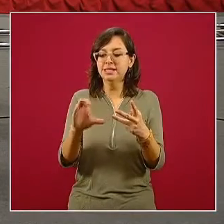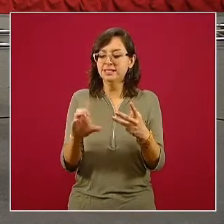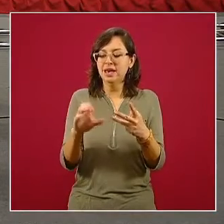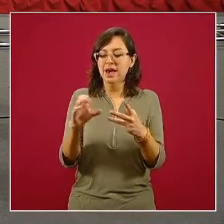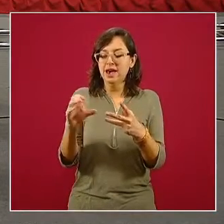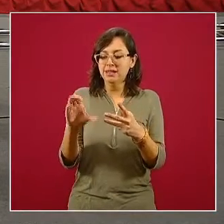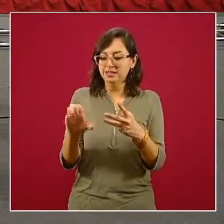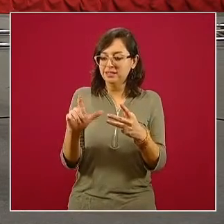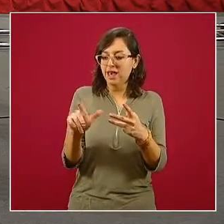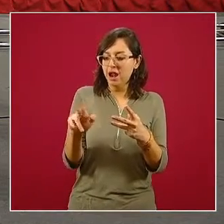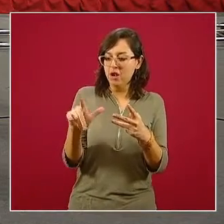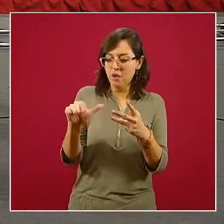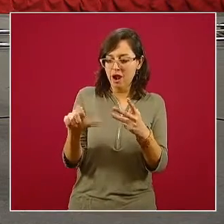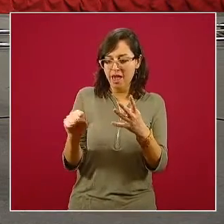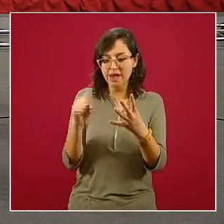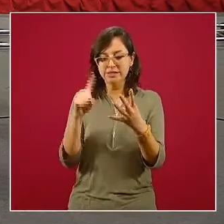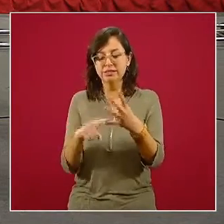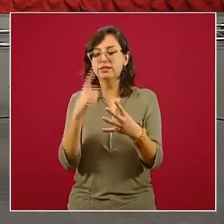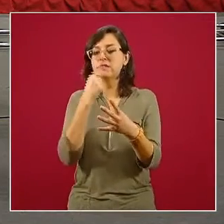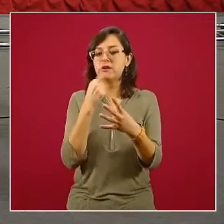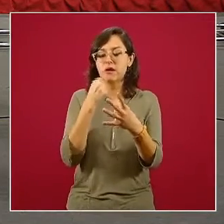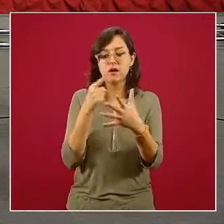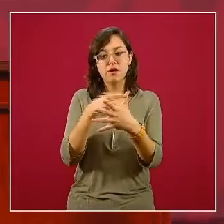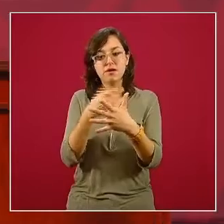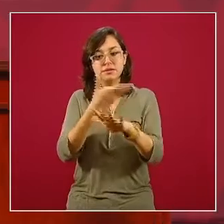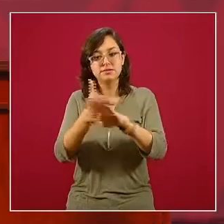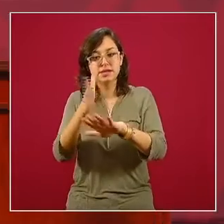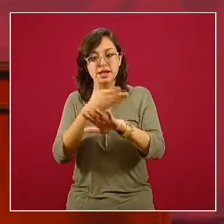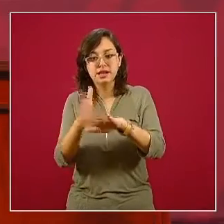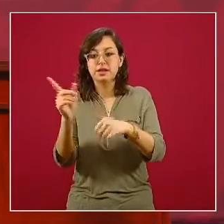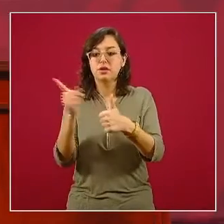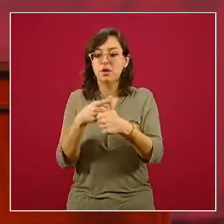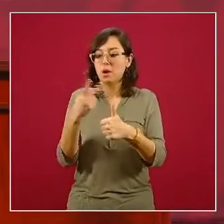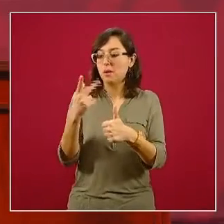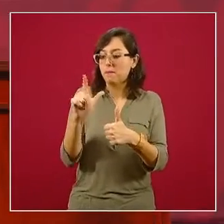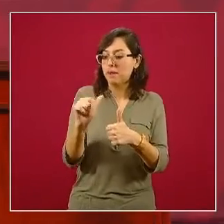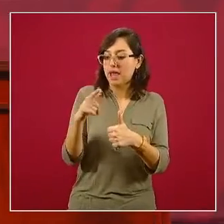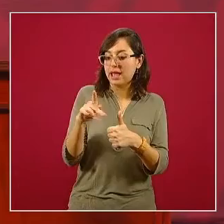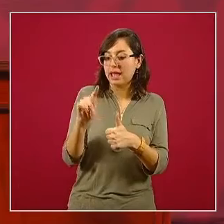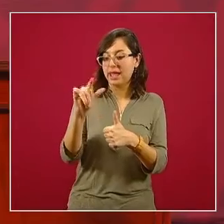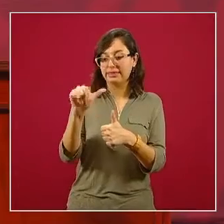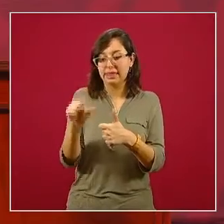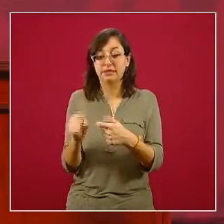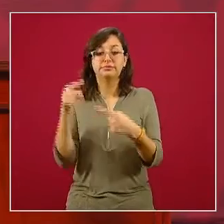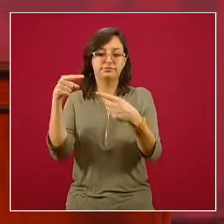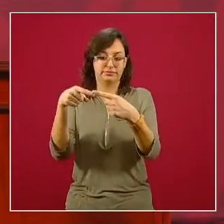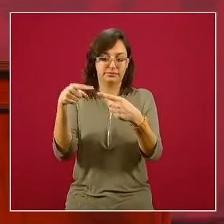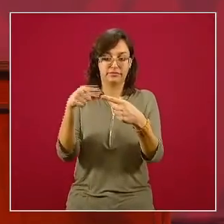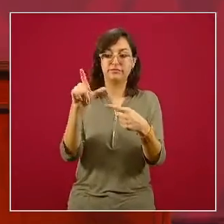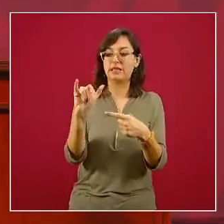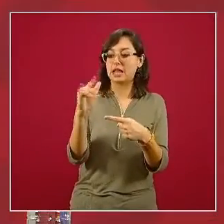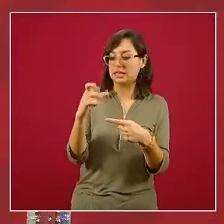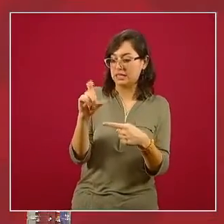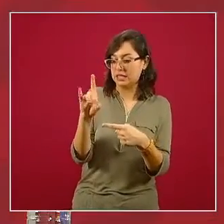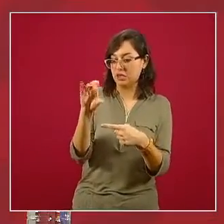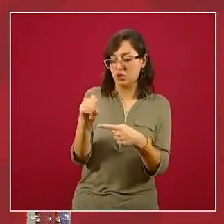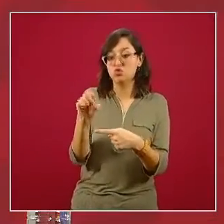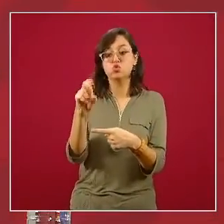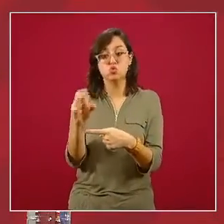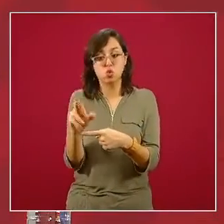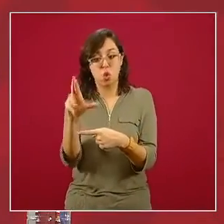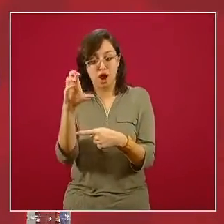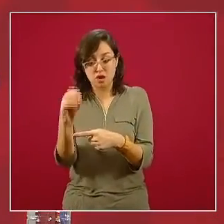plaquetas, pero de la parte líquida, que es el suero, ahí se hacen estudios para identificar los